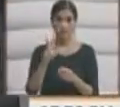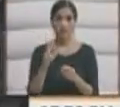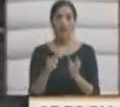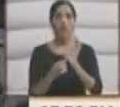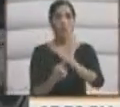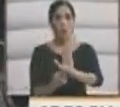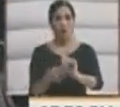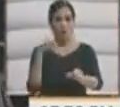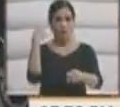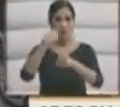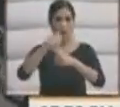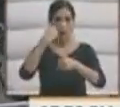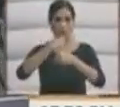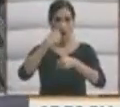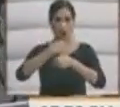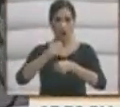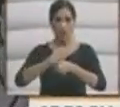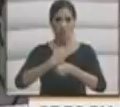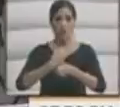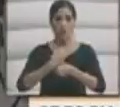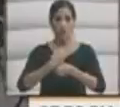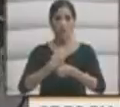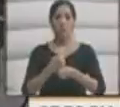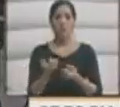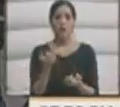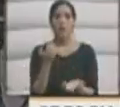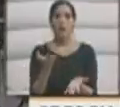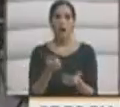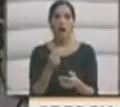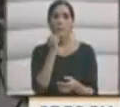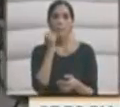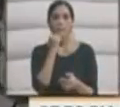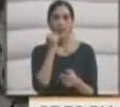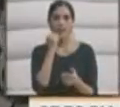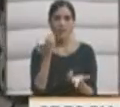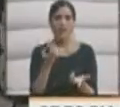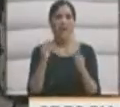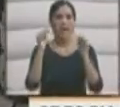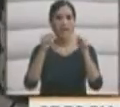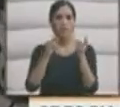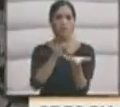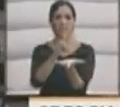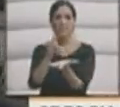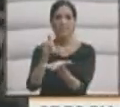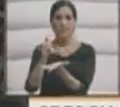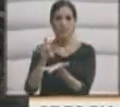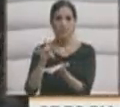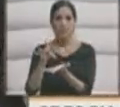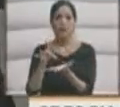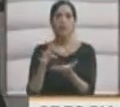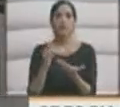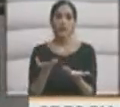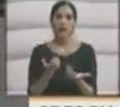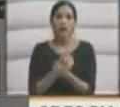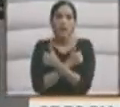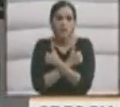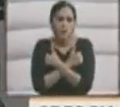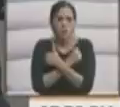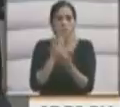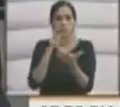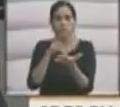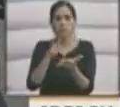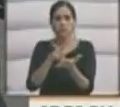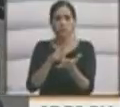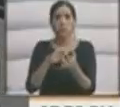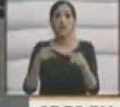trabajadores residenciales salieron a manifestar ante los despidos masivos que se están presentando en el